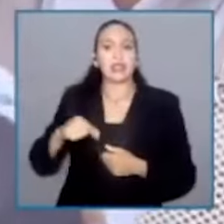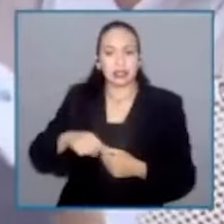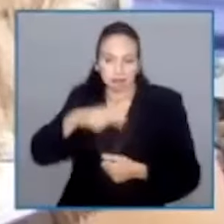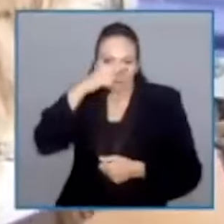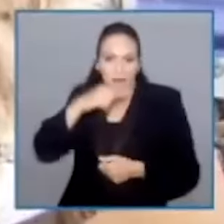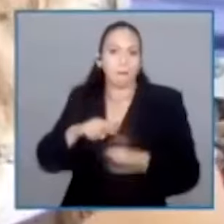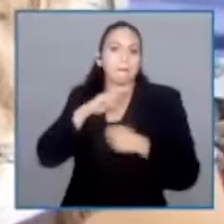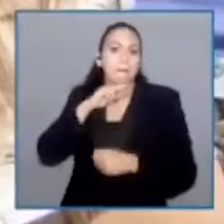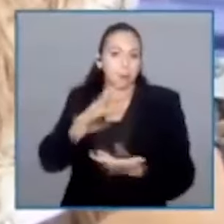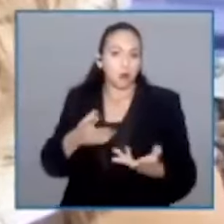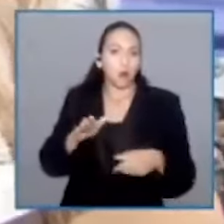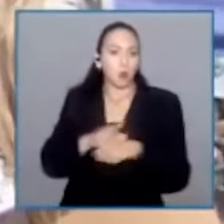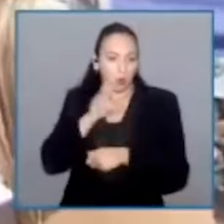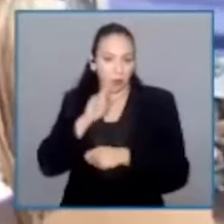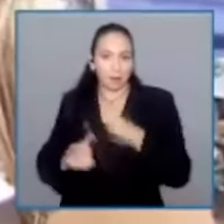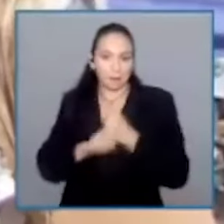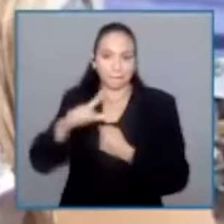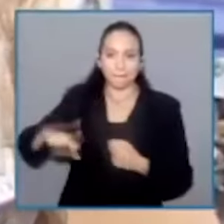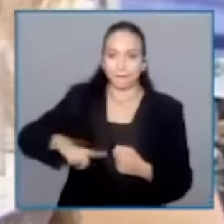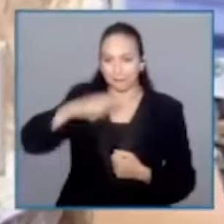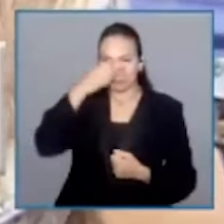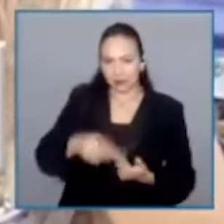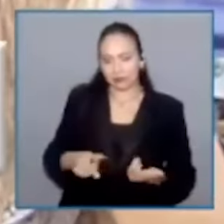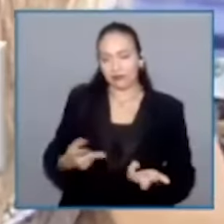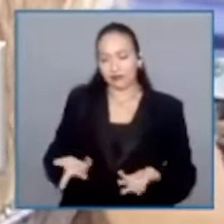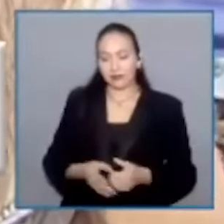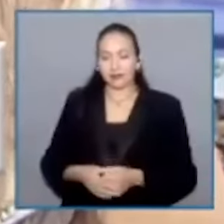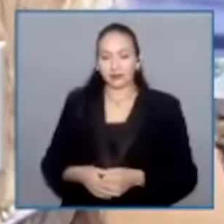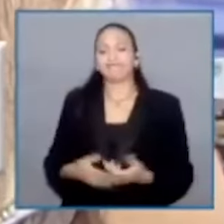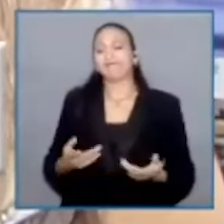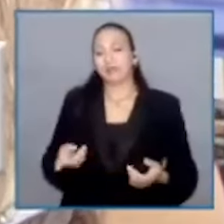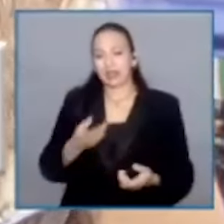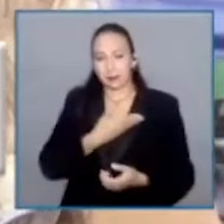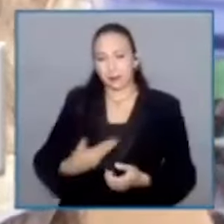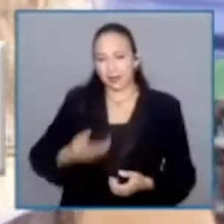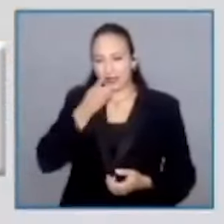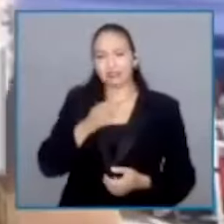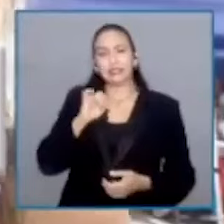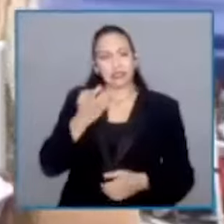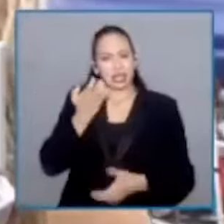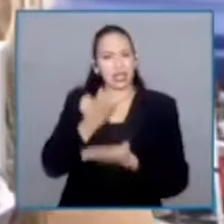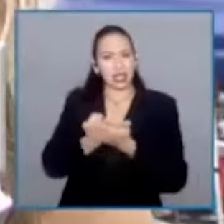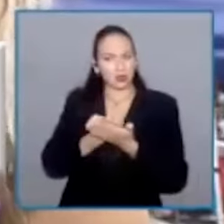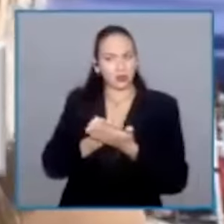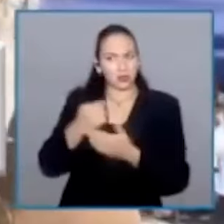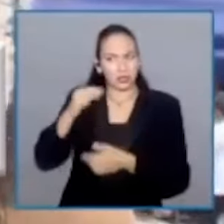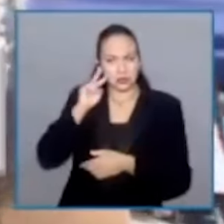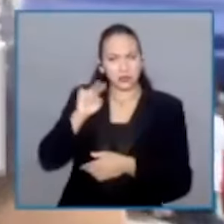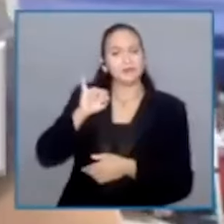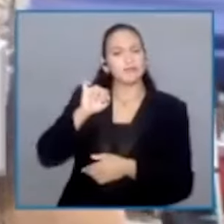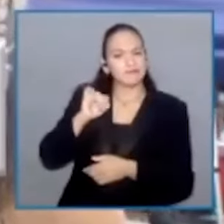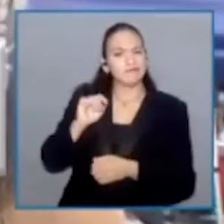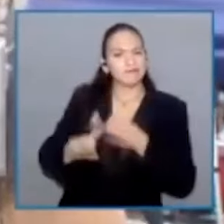México. Él refiere que está en riesgo la economía y yo considero que es así. De aprobarse la reforma como